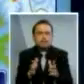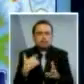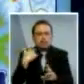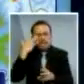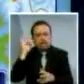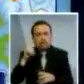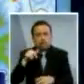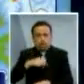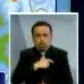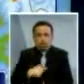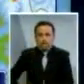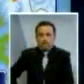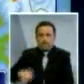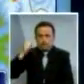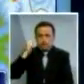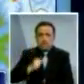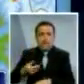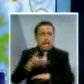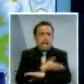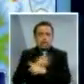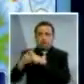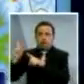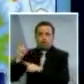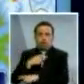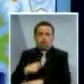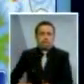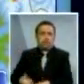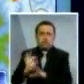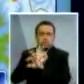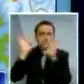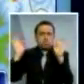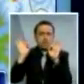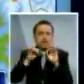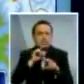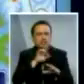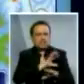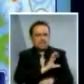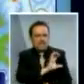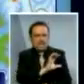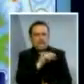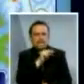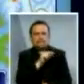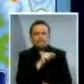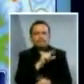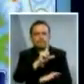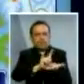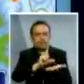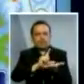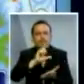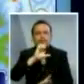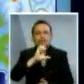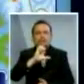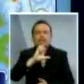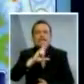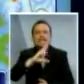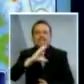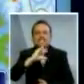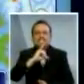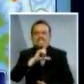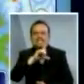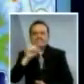creo que este gobierno hizo cosas que no se hicieron nunca. El área de desarrollo indígena de Ercilla, donde de las 43 comunidades, o